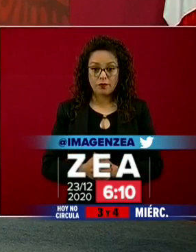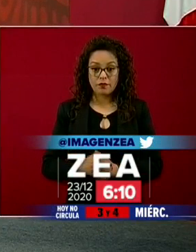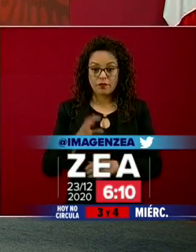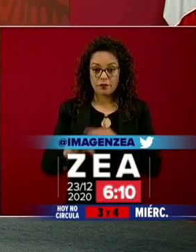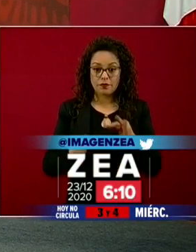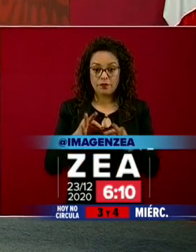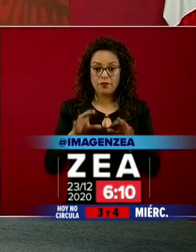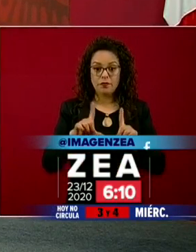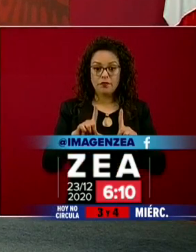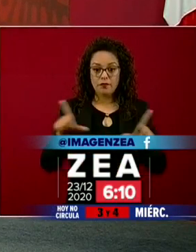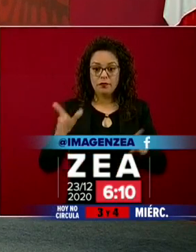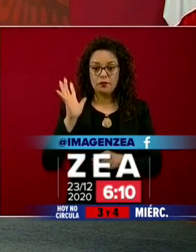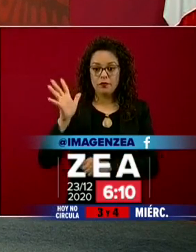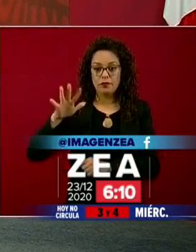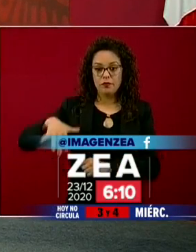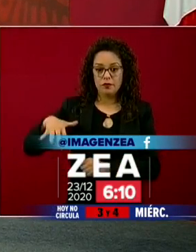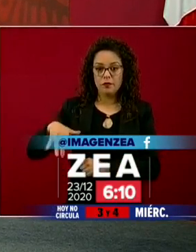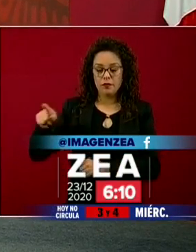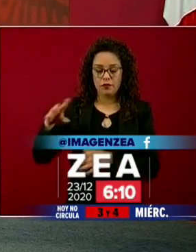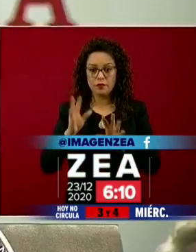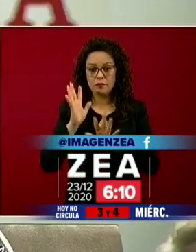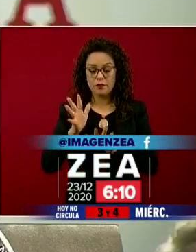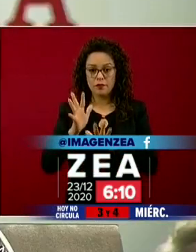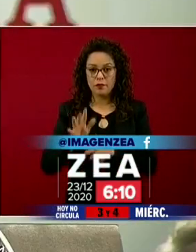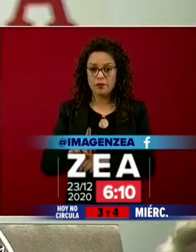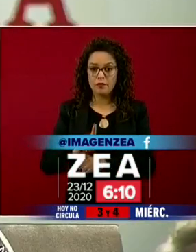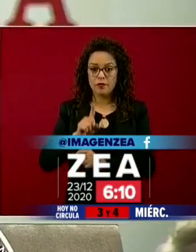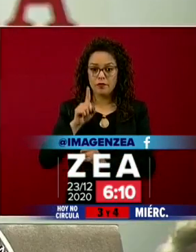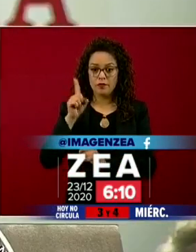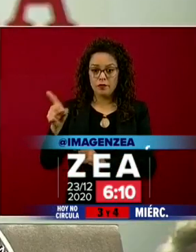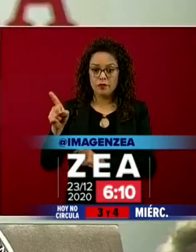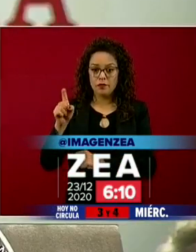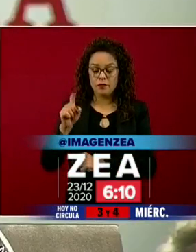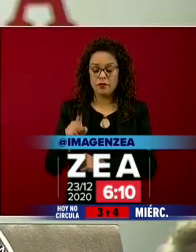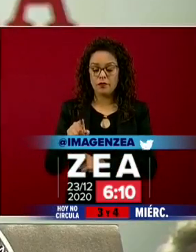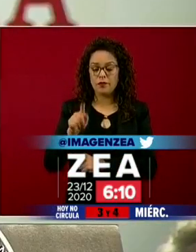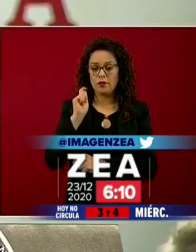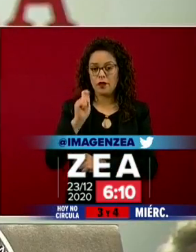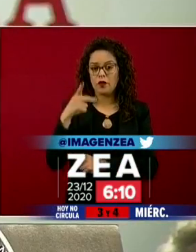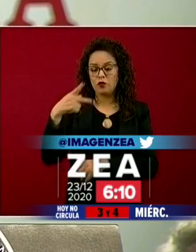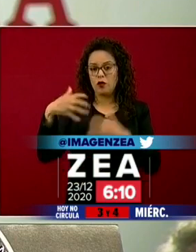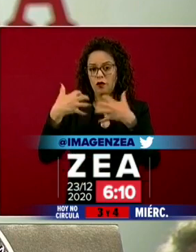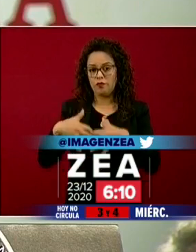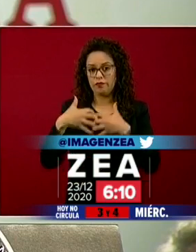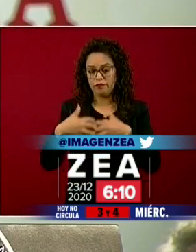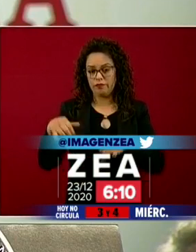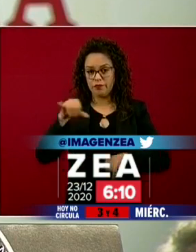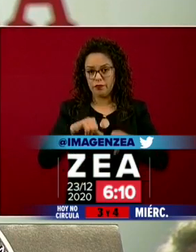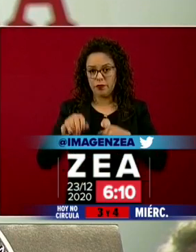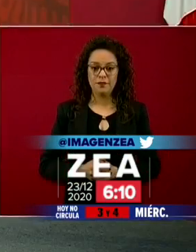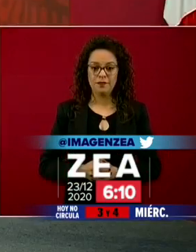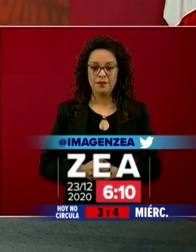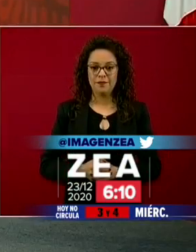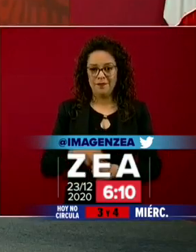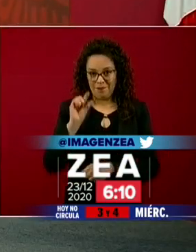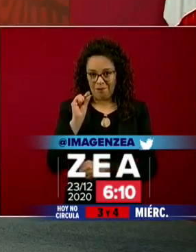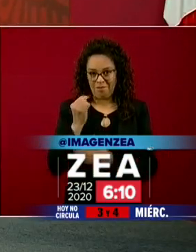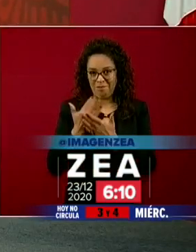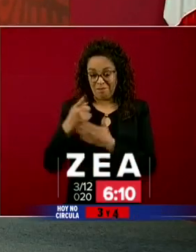producidas por la farmacéutica pfiezer detalló que el primer embarque salió rumbo a nuestro país en la planta de facer en